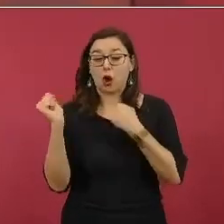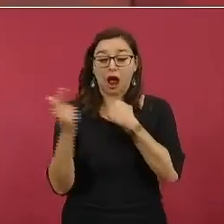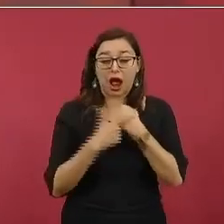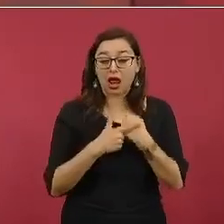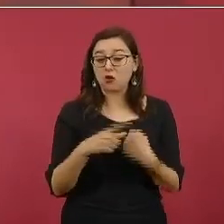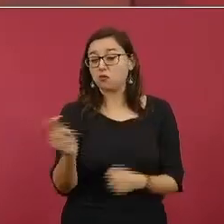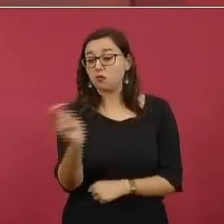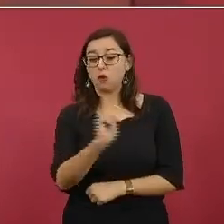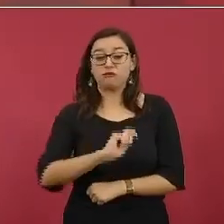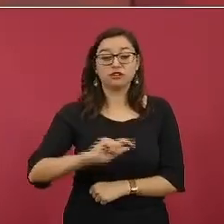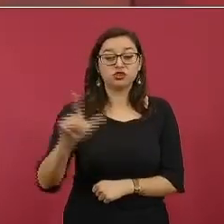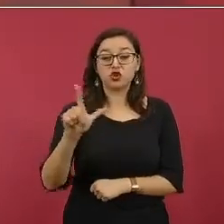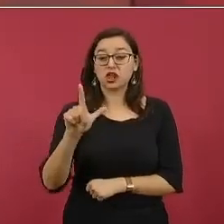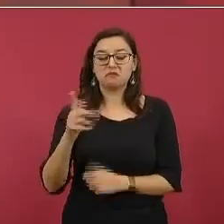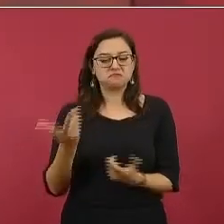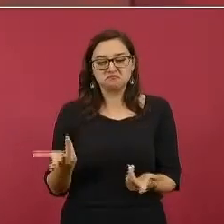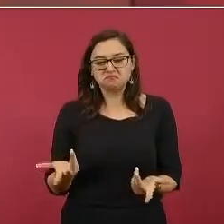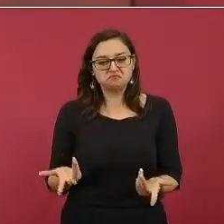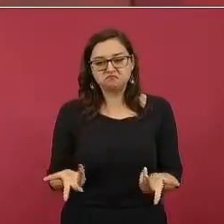objetivo, profesional.